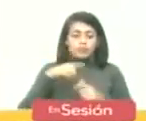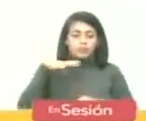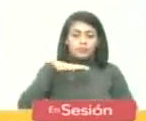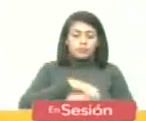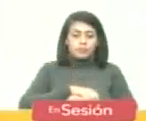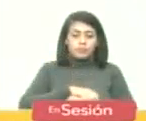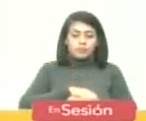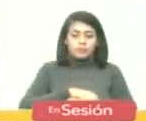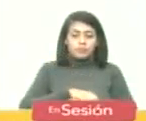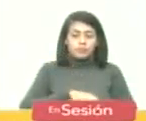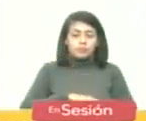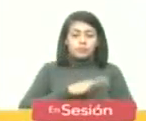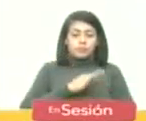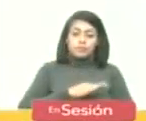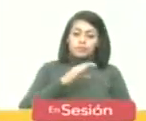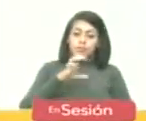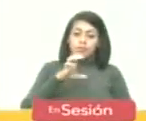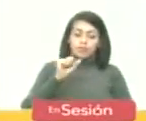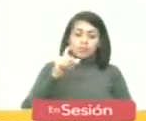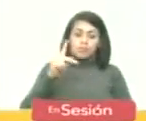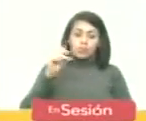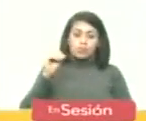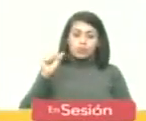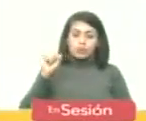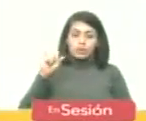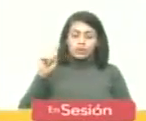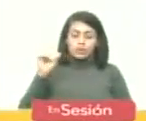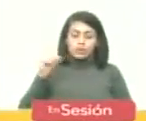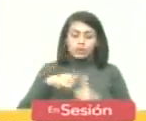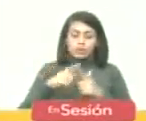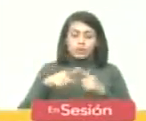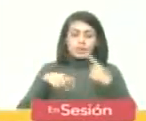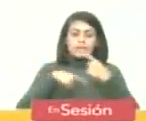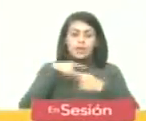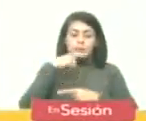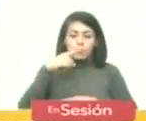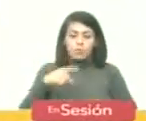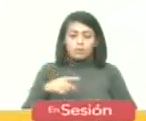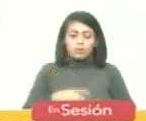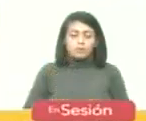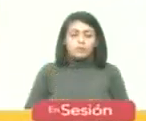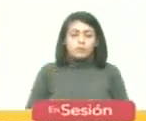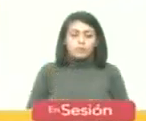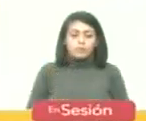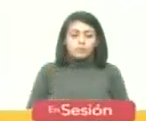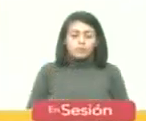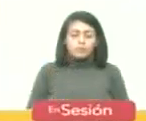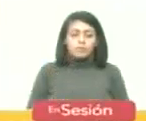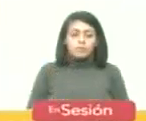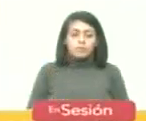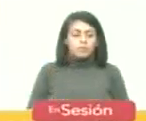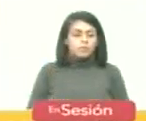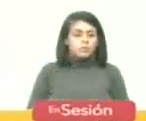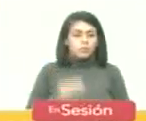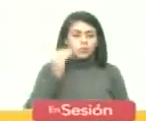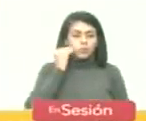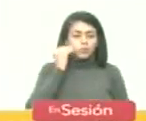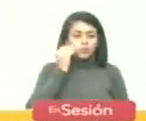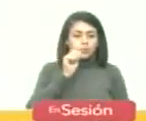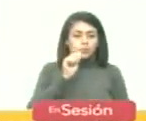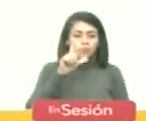capturar a la señora Espósito, y minutos después, este imbécil que se llama Alfredo